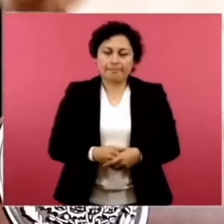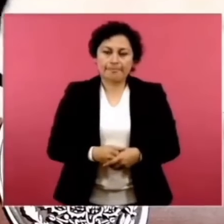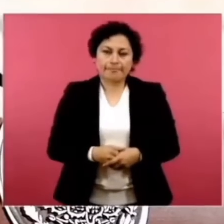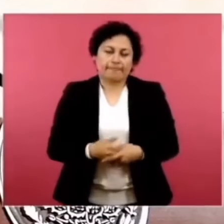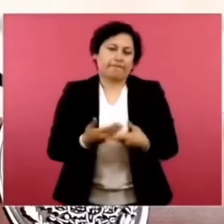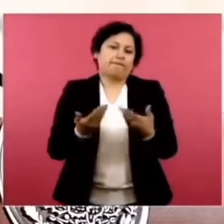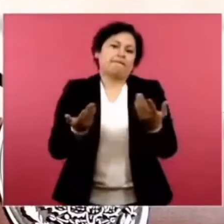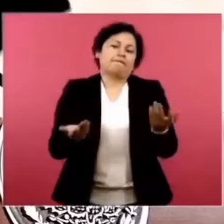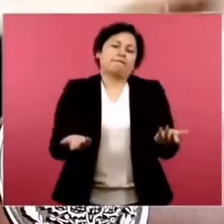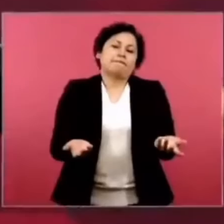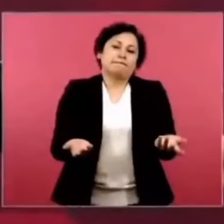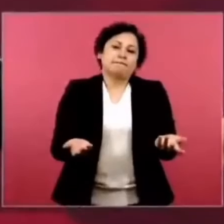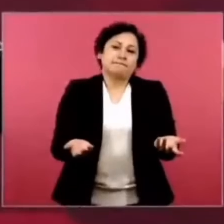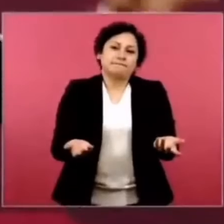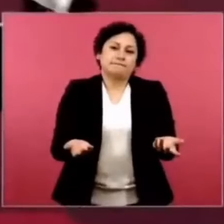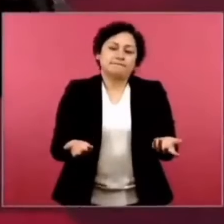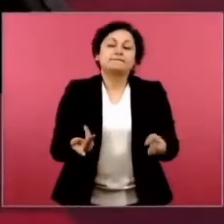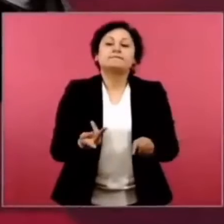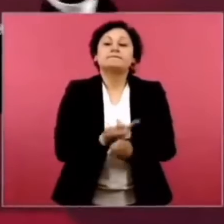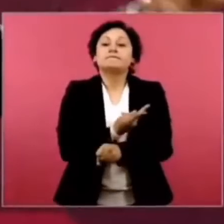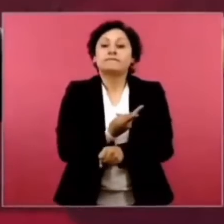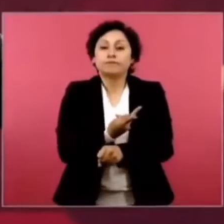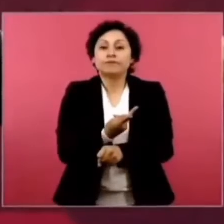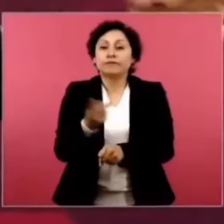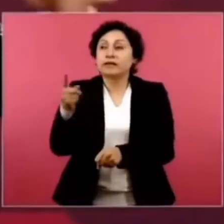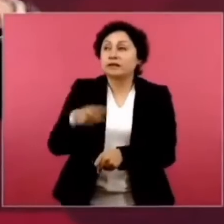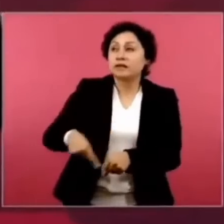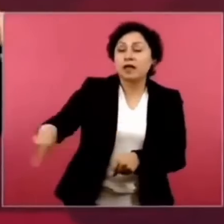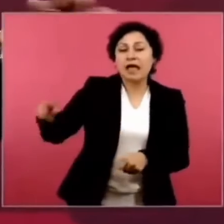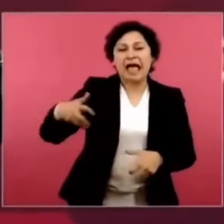Y entonces empieza el griterío, ¿no?